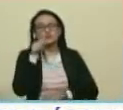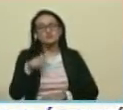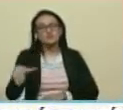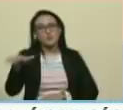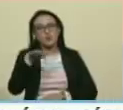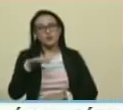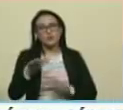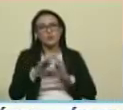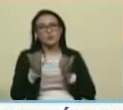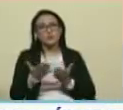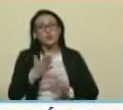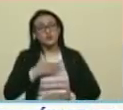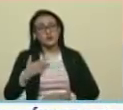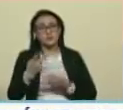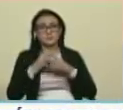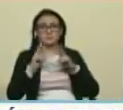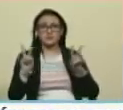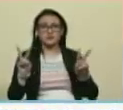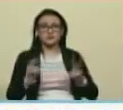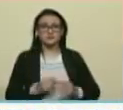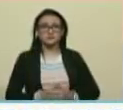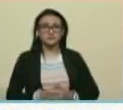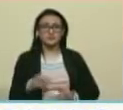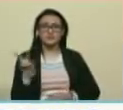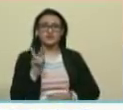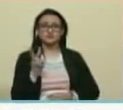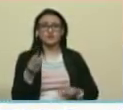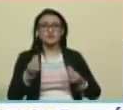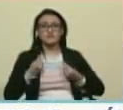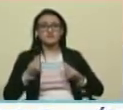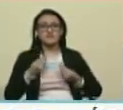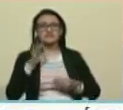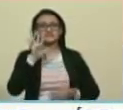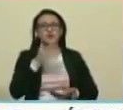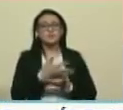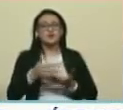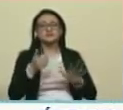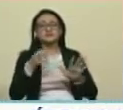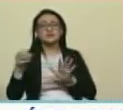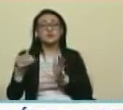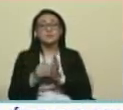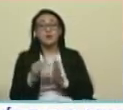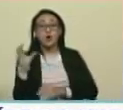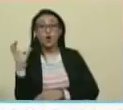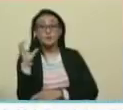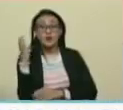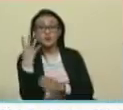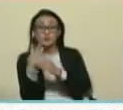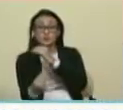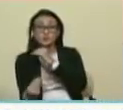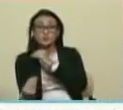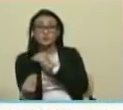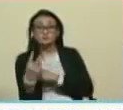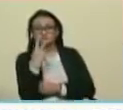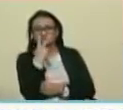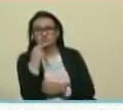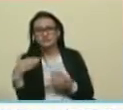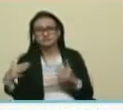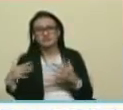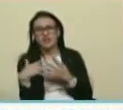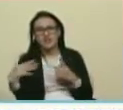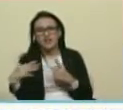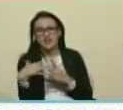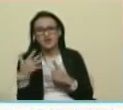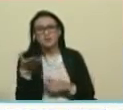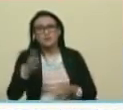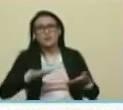mundo que buscan la paz. En Venezuela viven 5.600.000 colombianos que huyeron de la miseria, de la guerra, de la muerte,